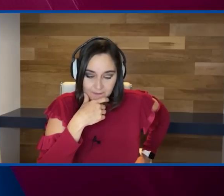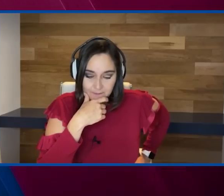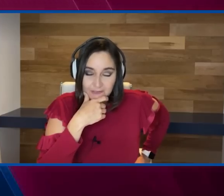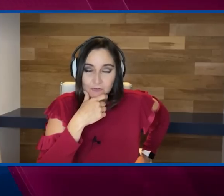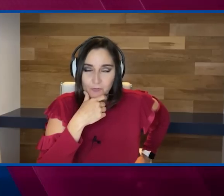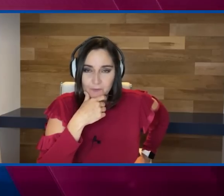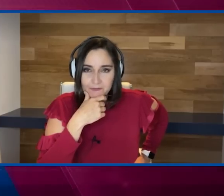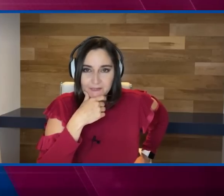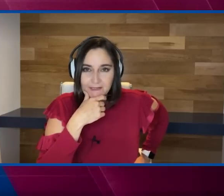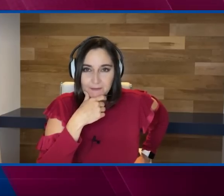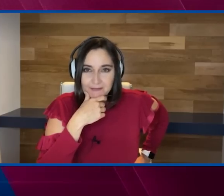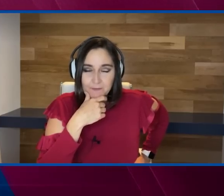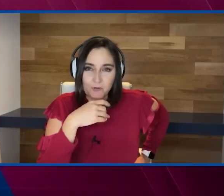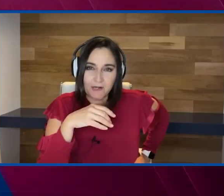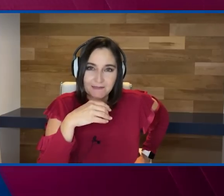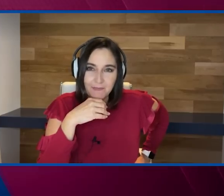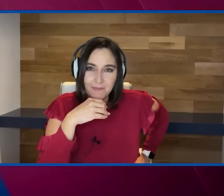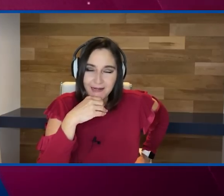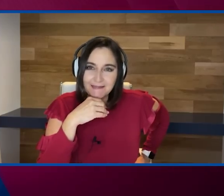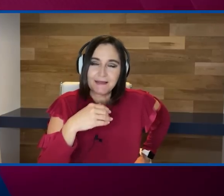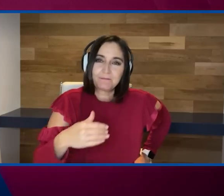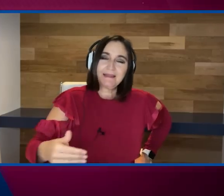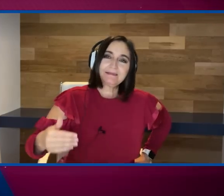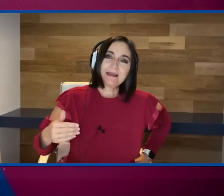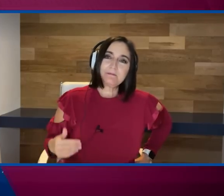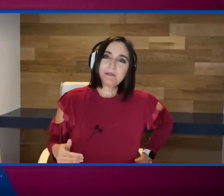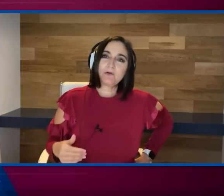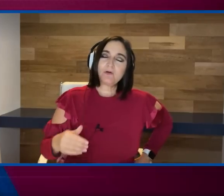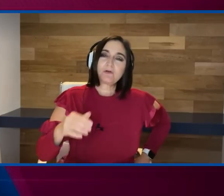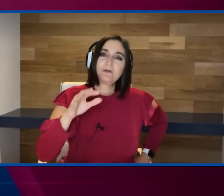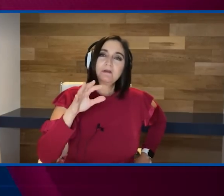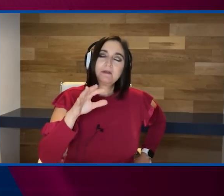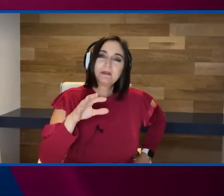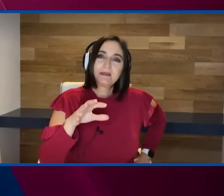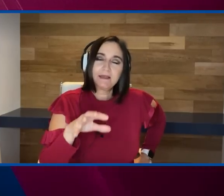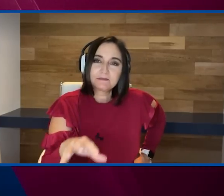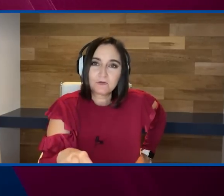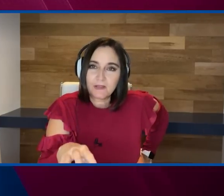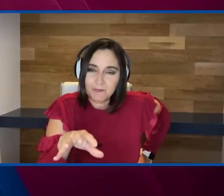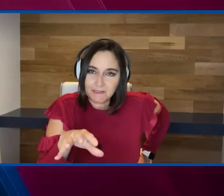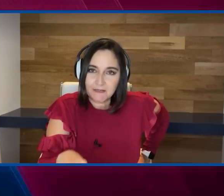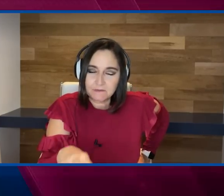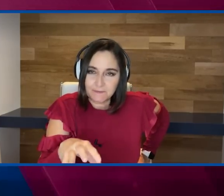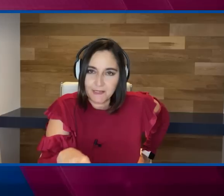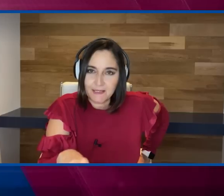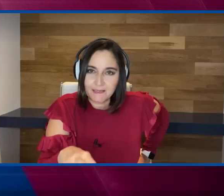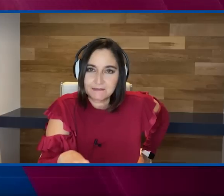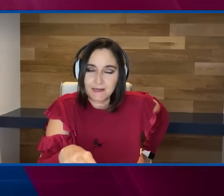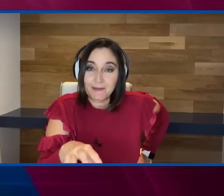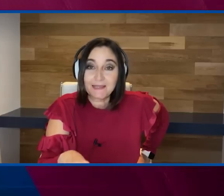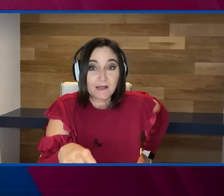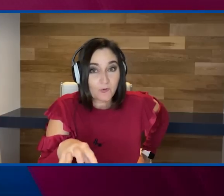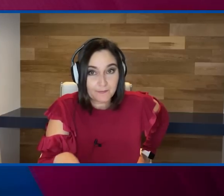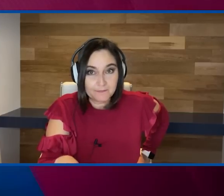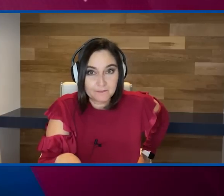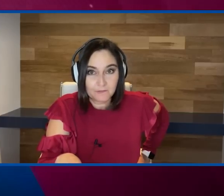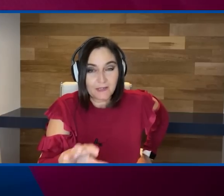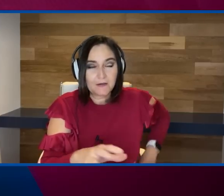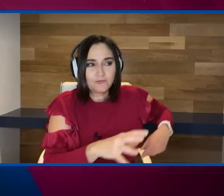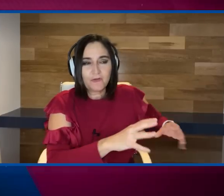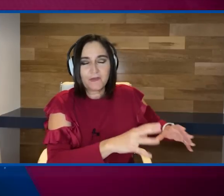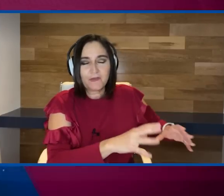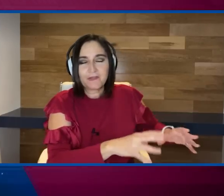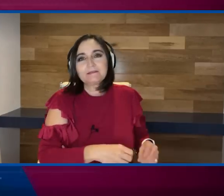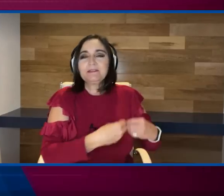visto por el presidente Biden porque la semana que entra va a entrar en vigor esto que platicamos también que es la página web,